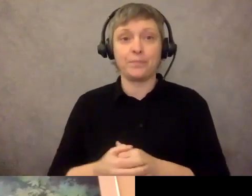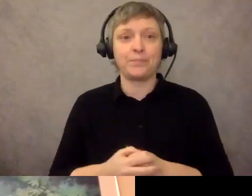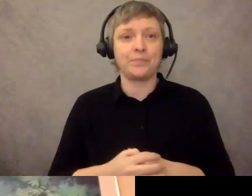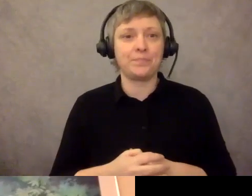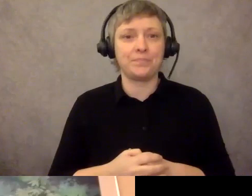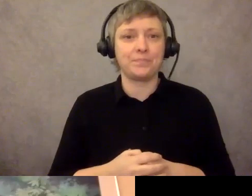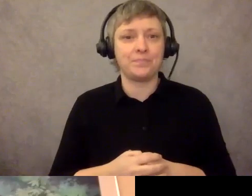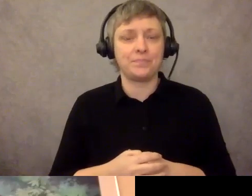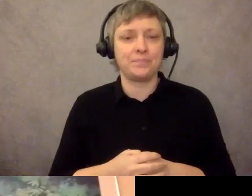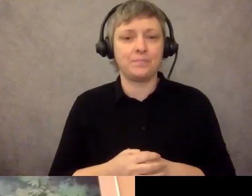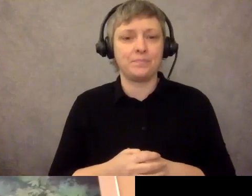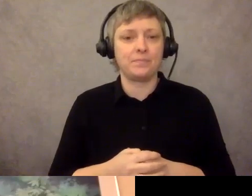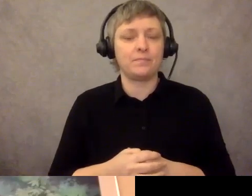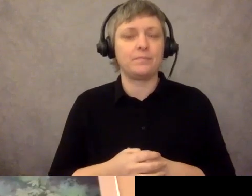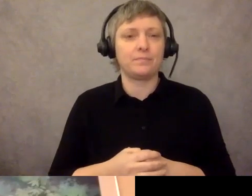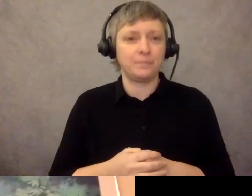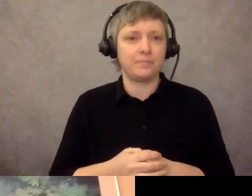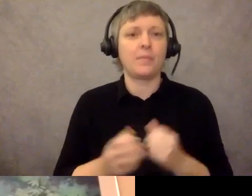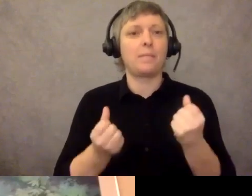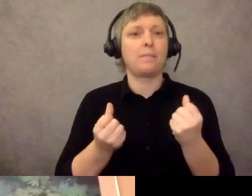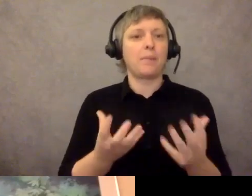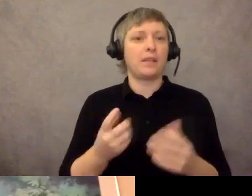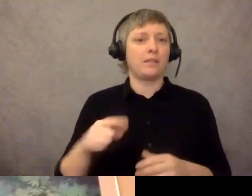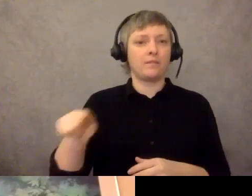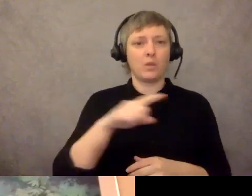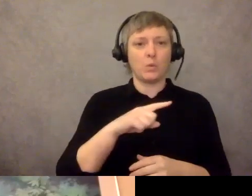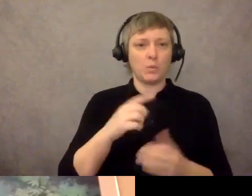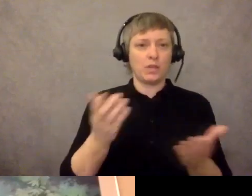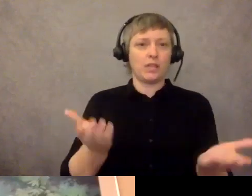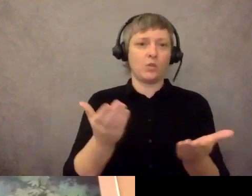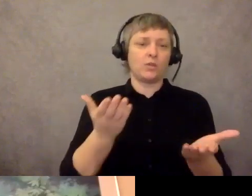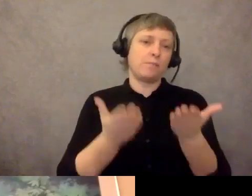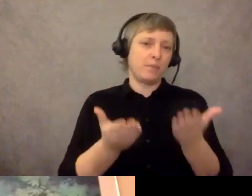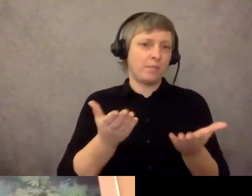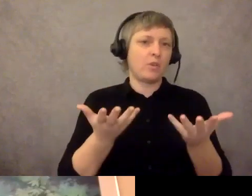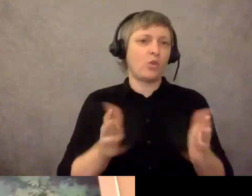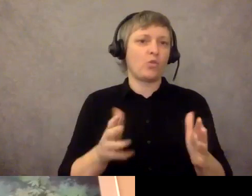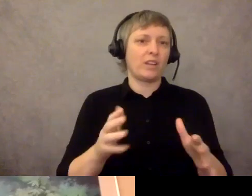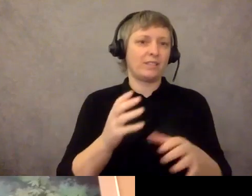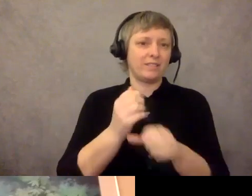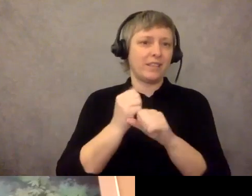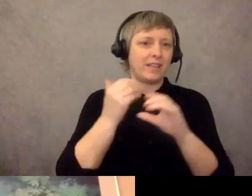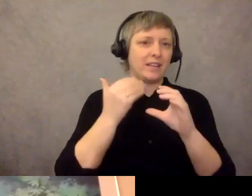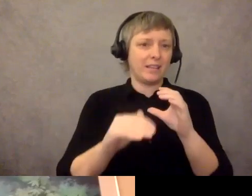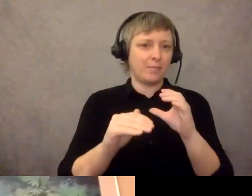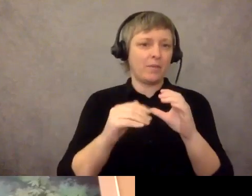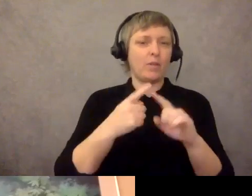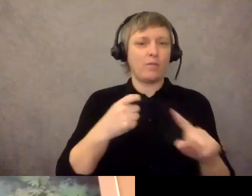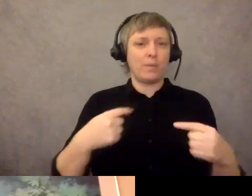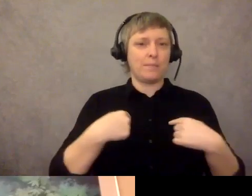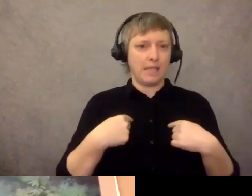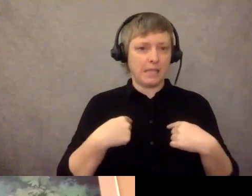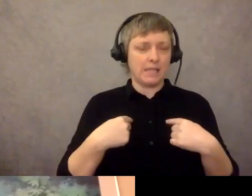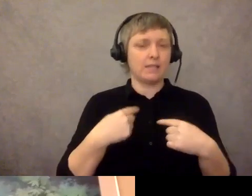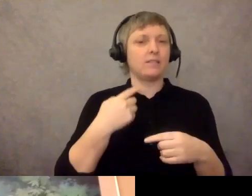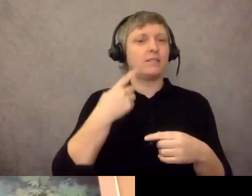Y muchos de ustedes aquí posiblemente han recibido correos electrónicos por parte de mí de invitarme a la